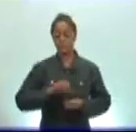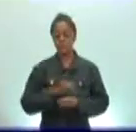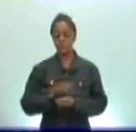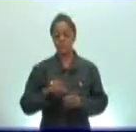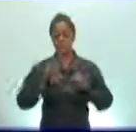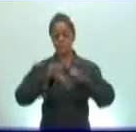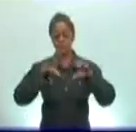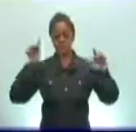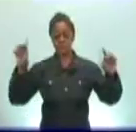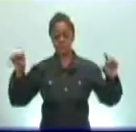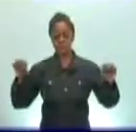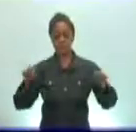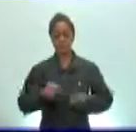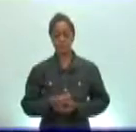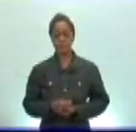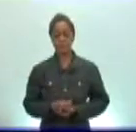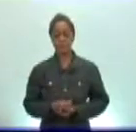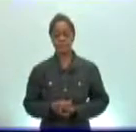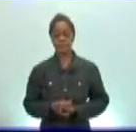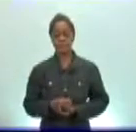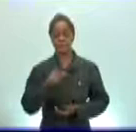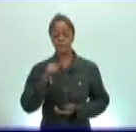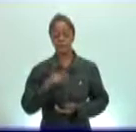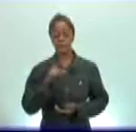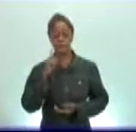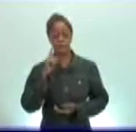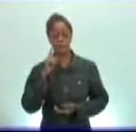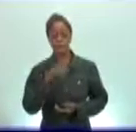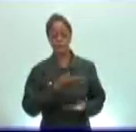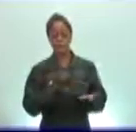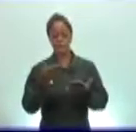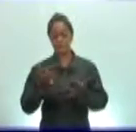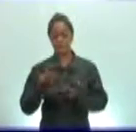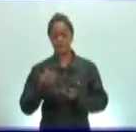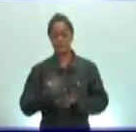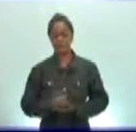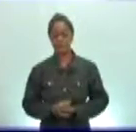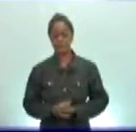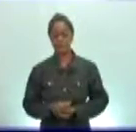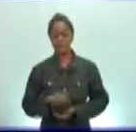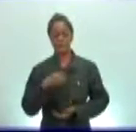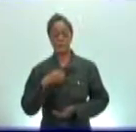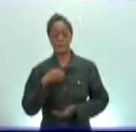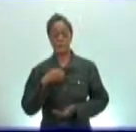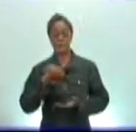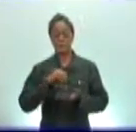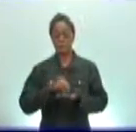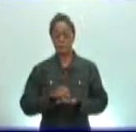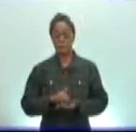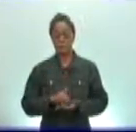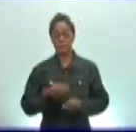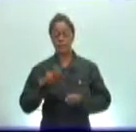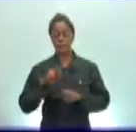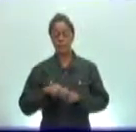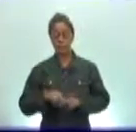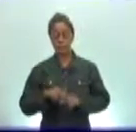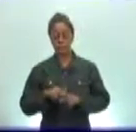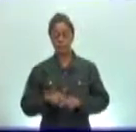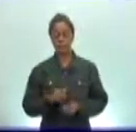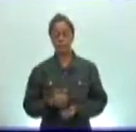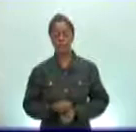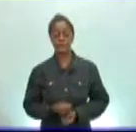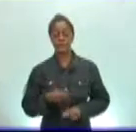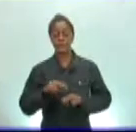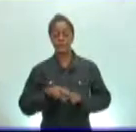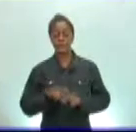mapa. En esta imagen que le presentamos, tenemos ubicado a La Habana. La Habana,